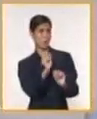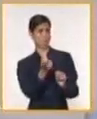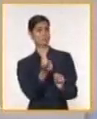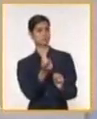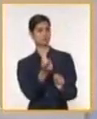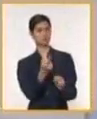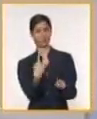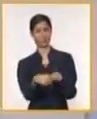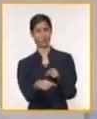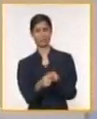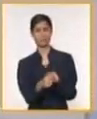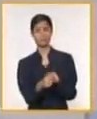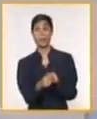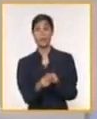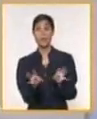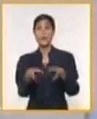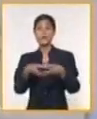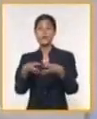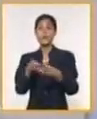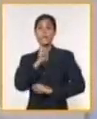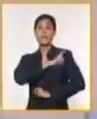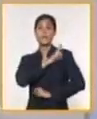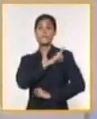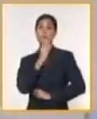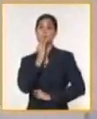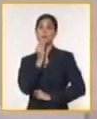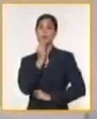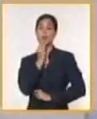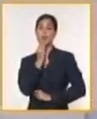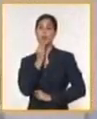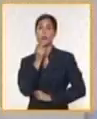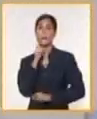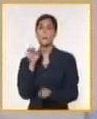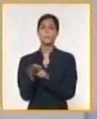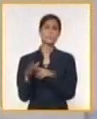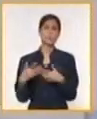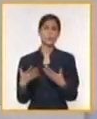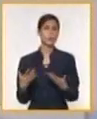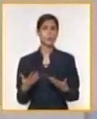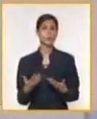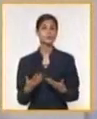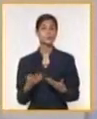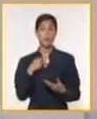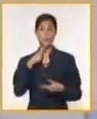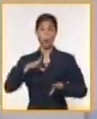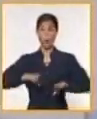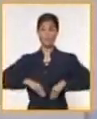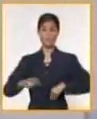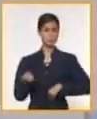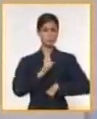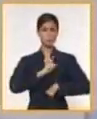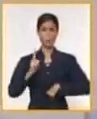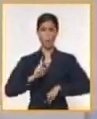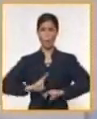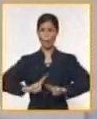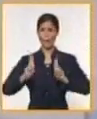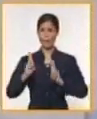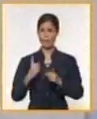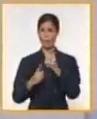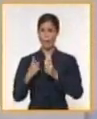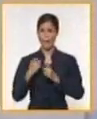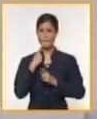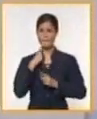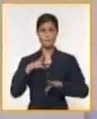que Netanyahu empezó a decir: nosotros no aceptaremos ningún acuerdo que le deje la